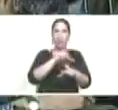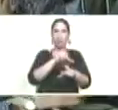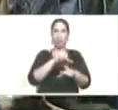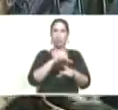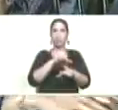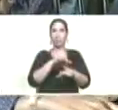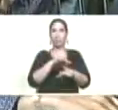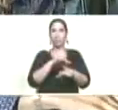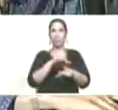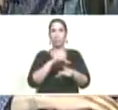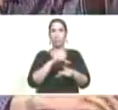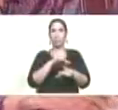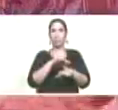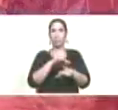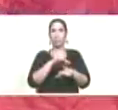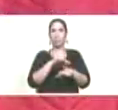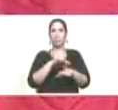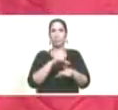por la mosca